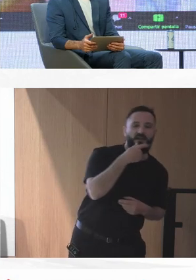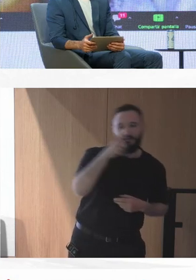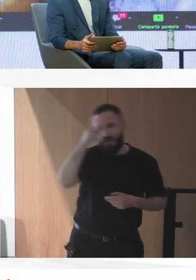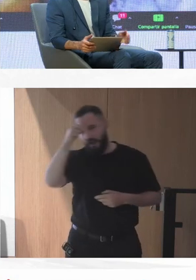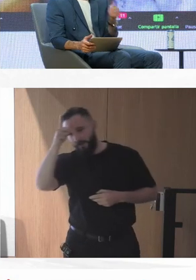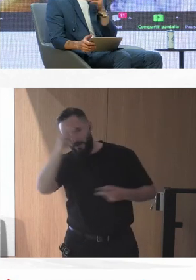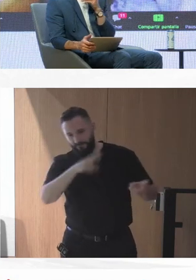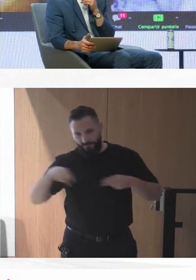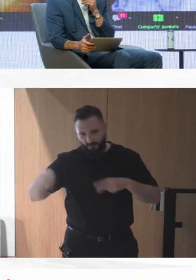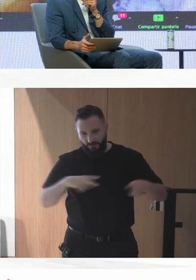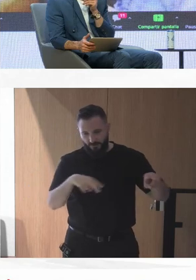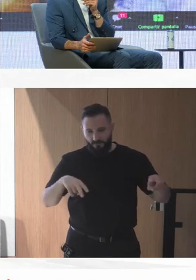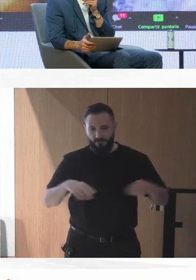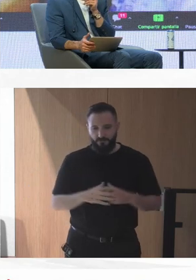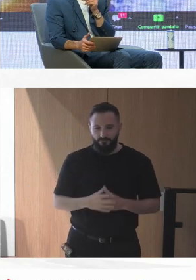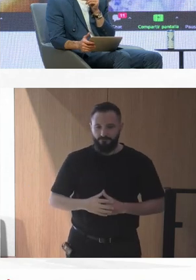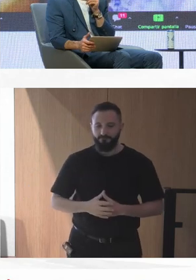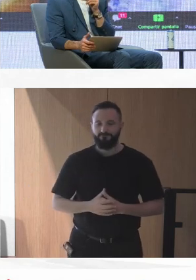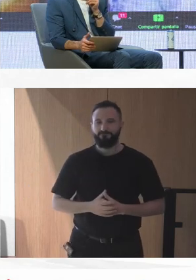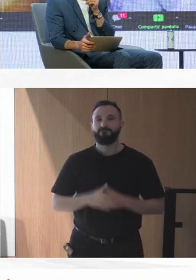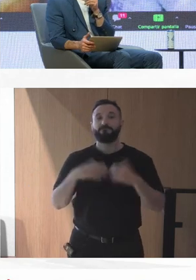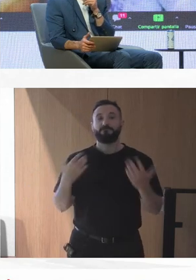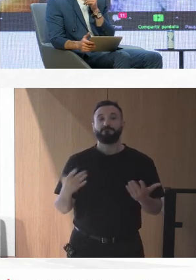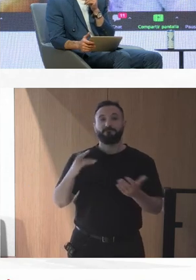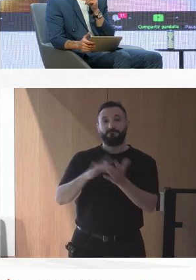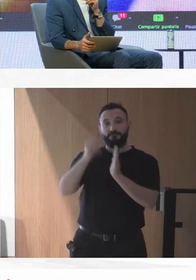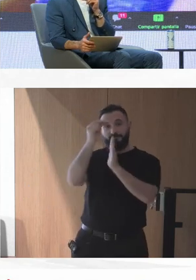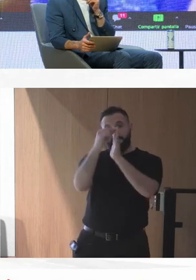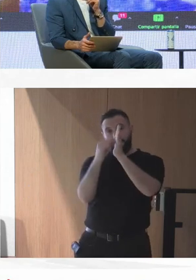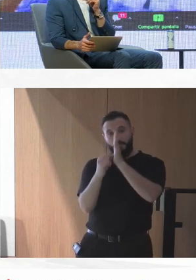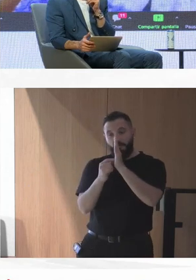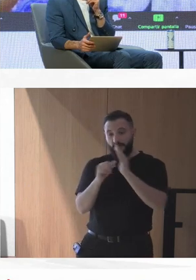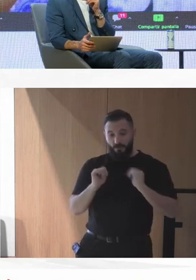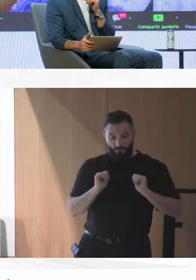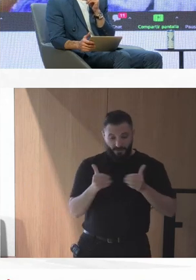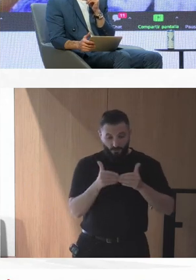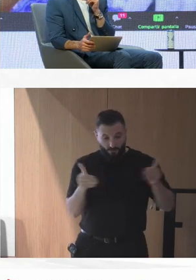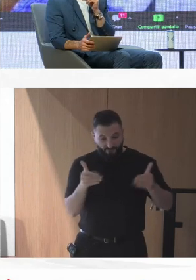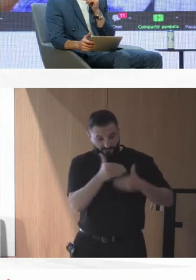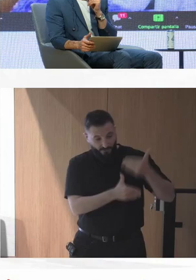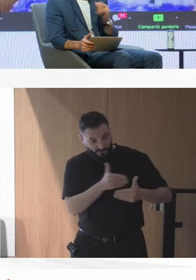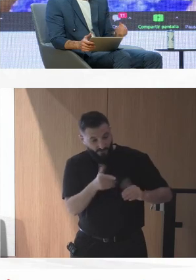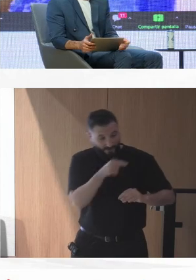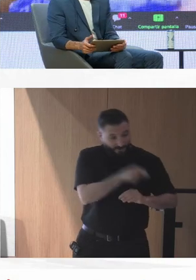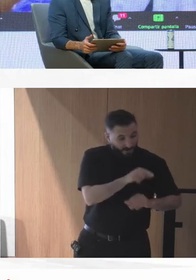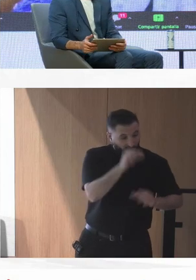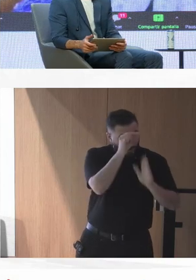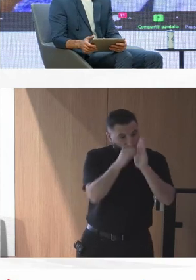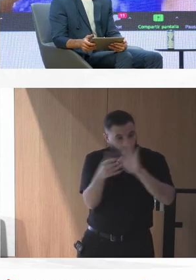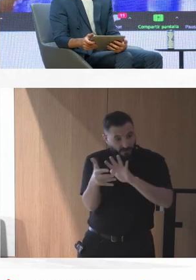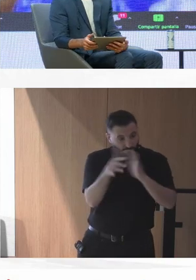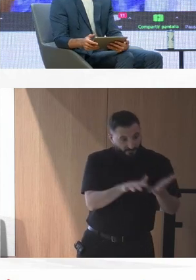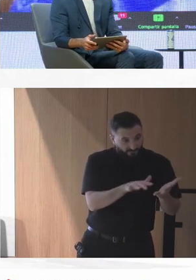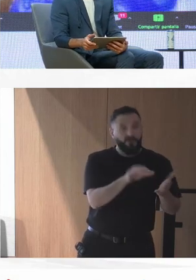Y tomamos estas medidas al principio del procedimiento. Y de esta forma